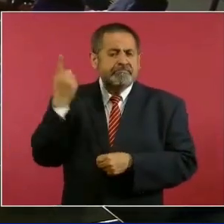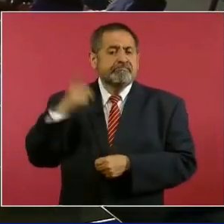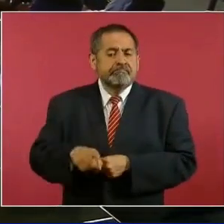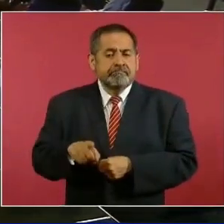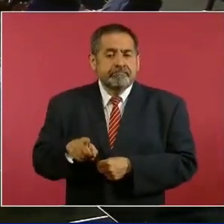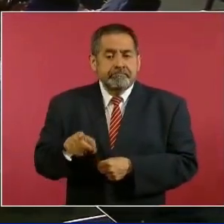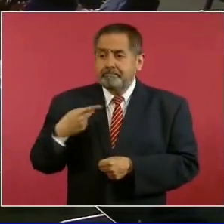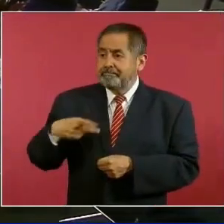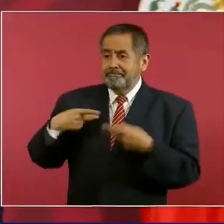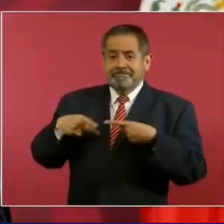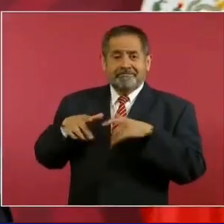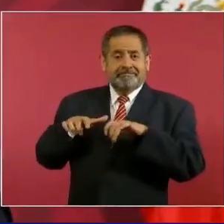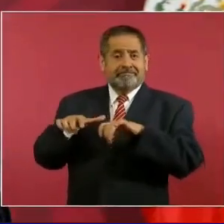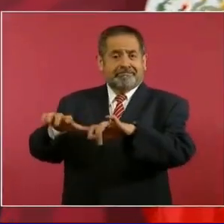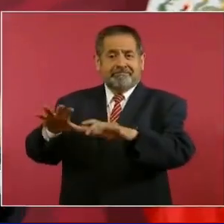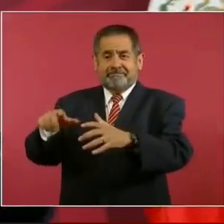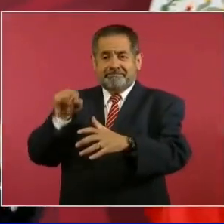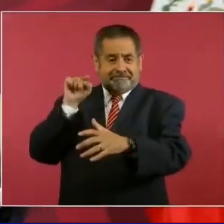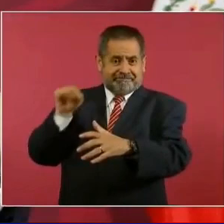Pero estos